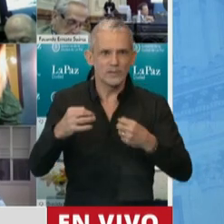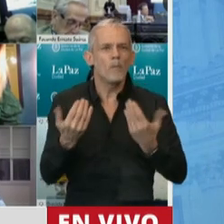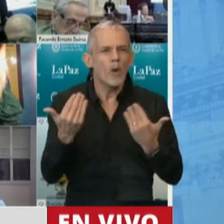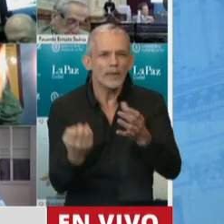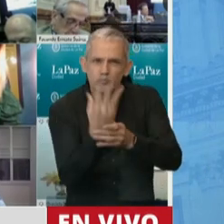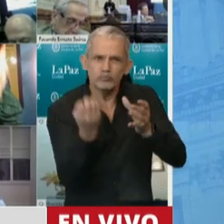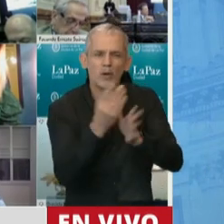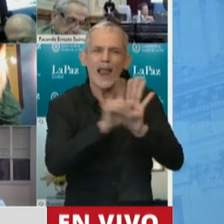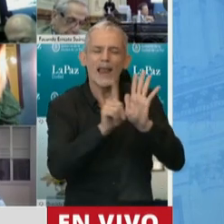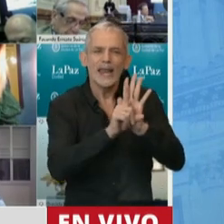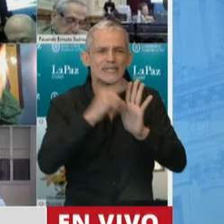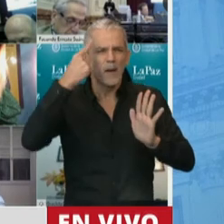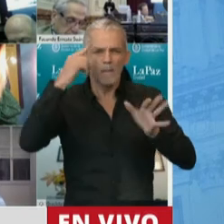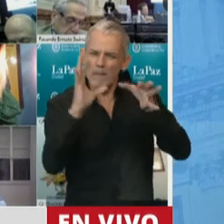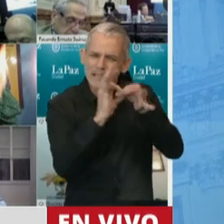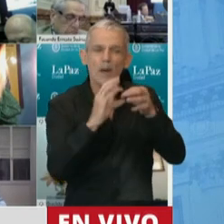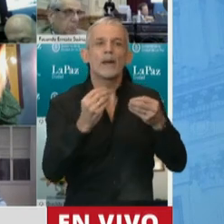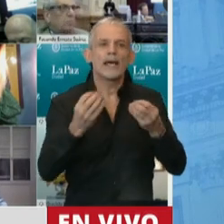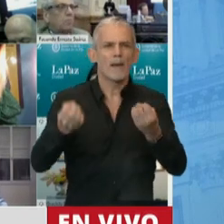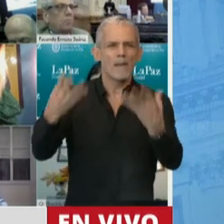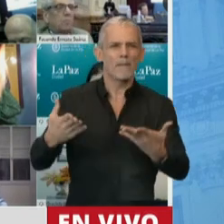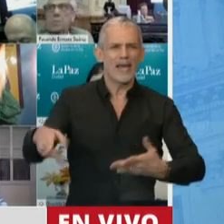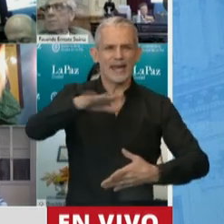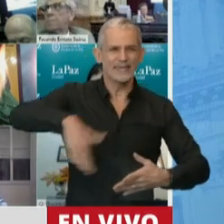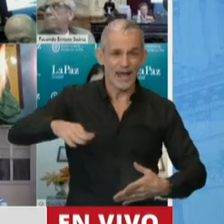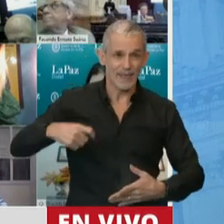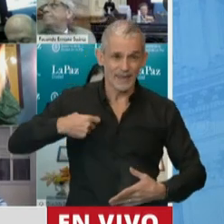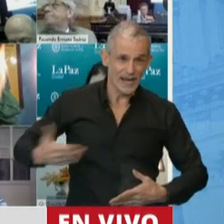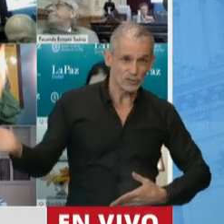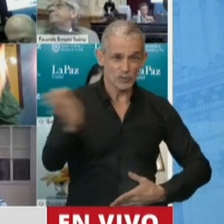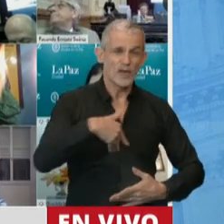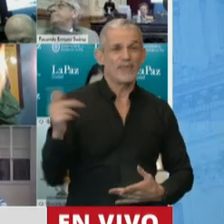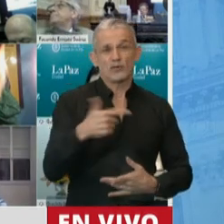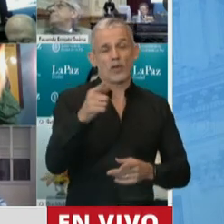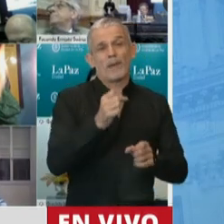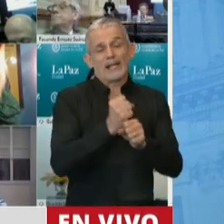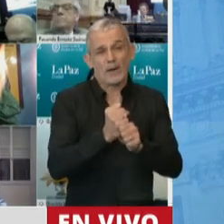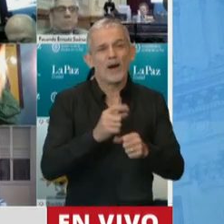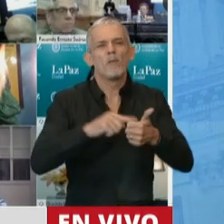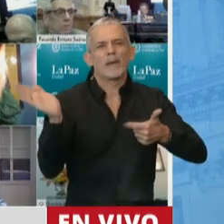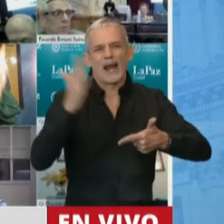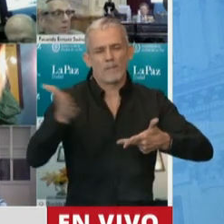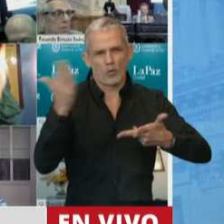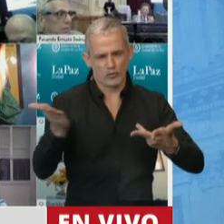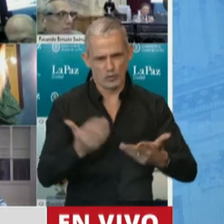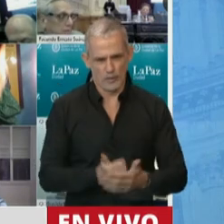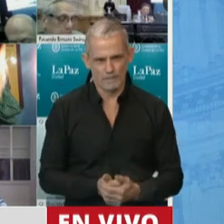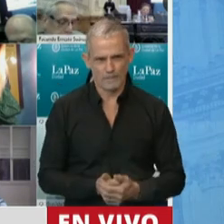leyes que estén pensadas para el bienestar del conjunto del ciudadano, para el trabajo y para la producción. Así